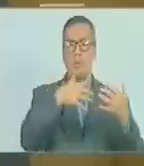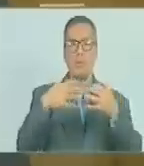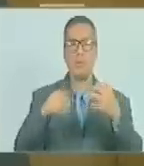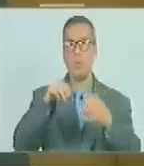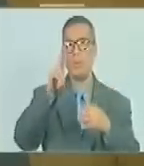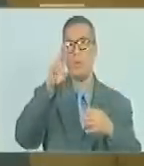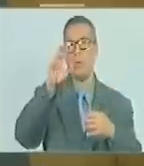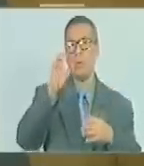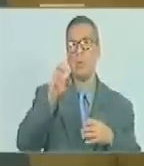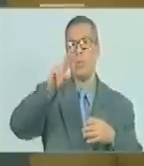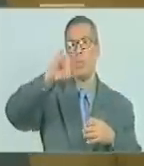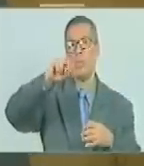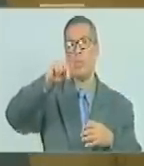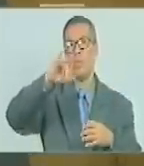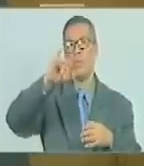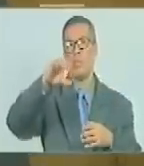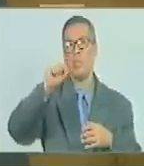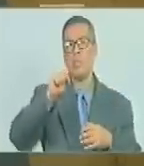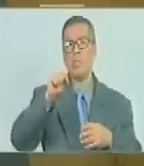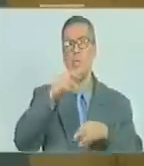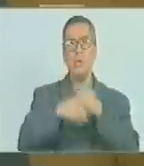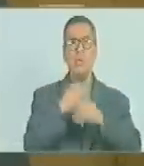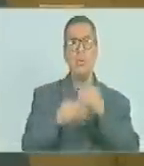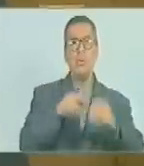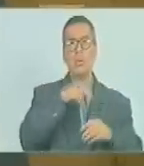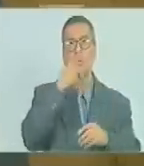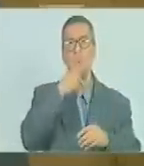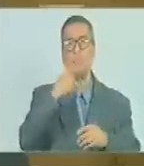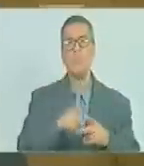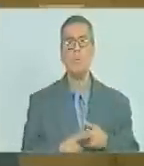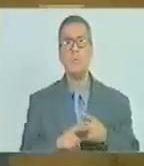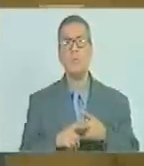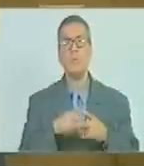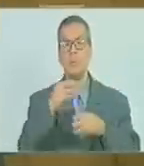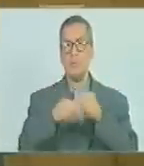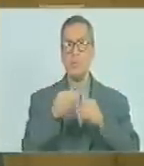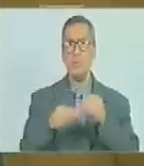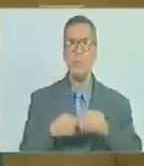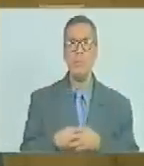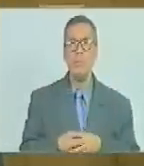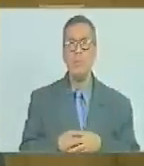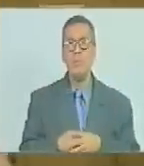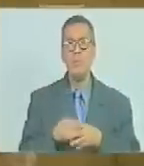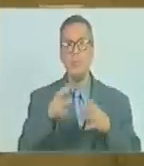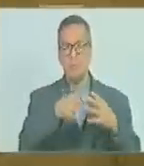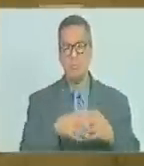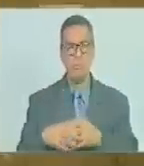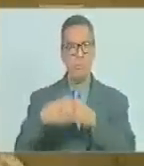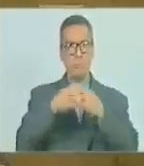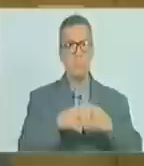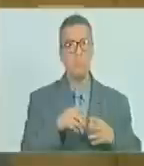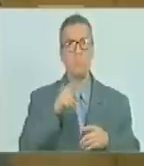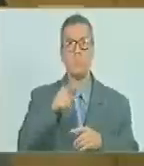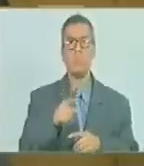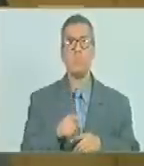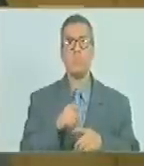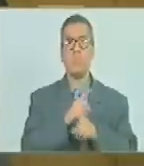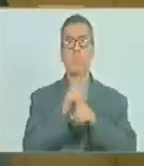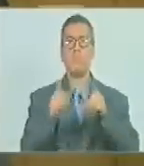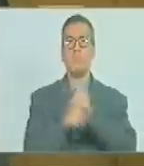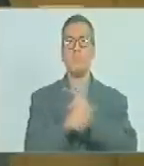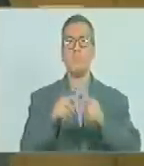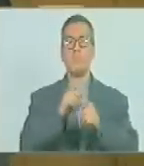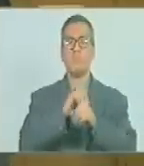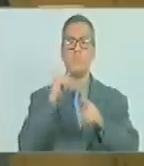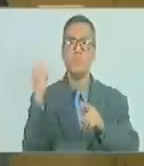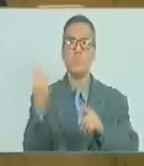Ucrania, provocado por las políticas guerreristas y aventureras de los Estados Unidos, se han traducido en un